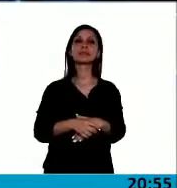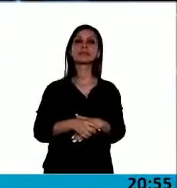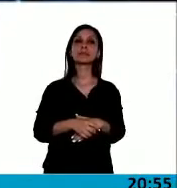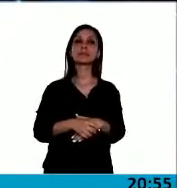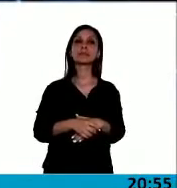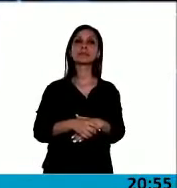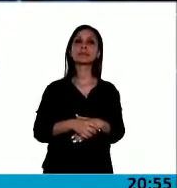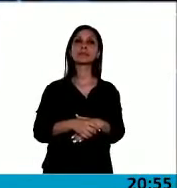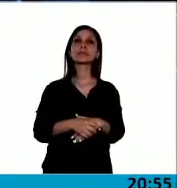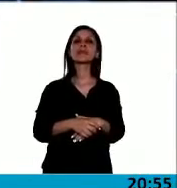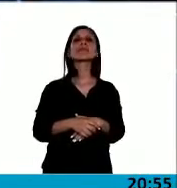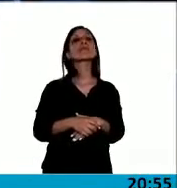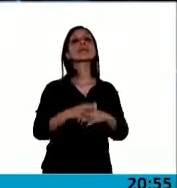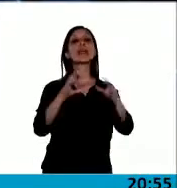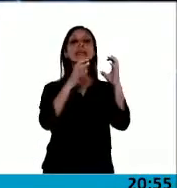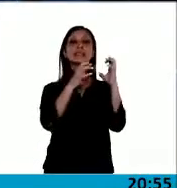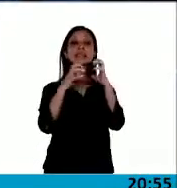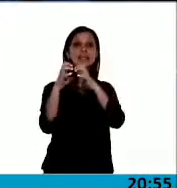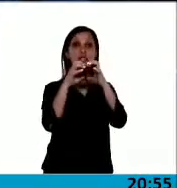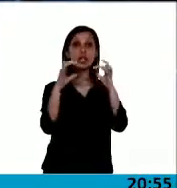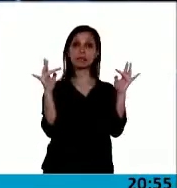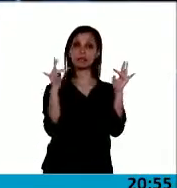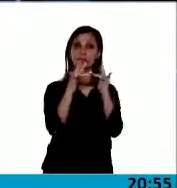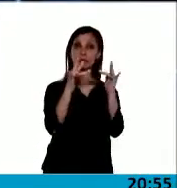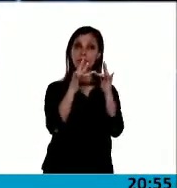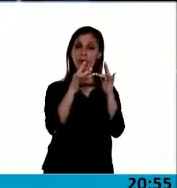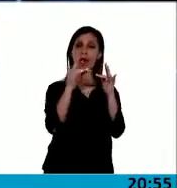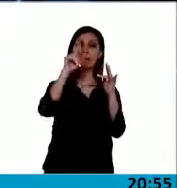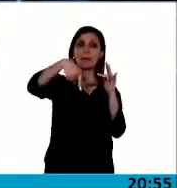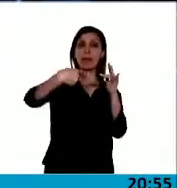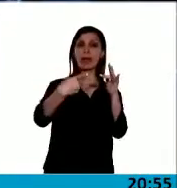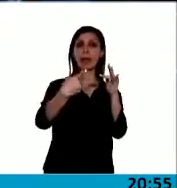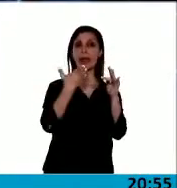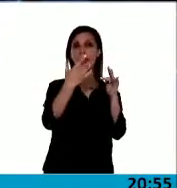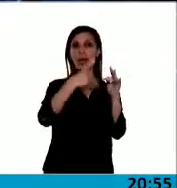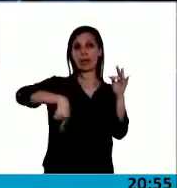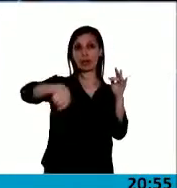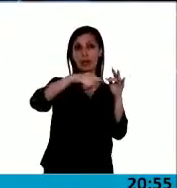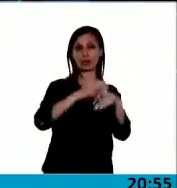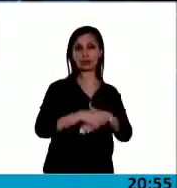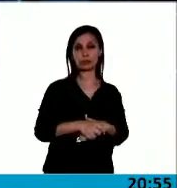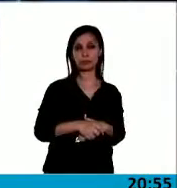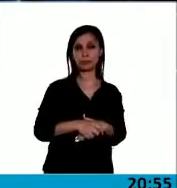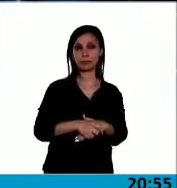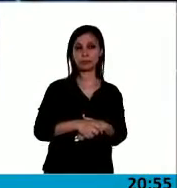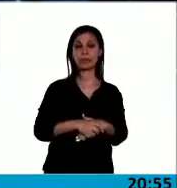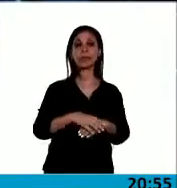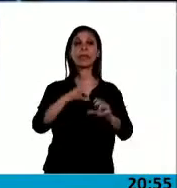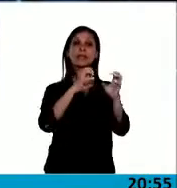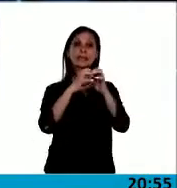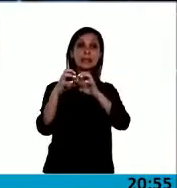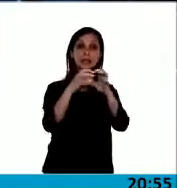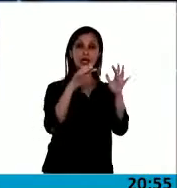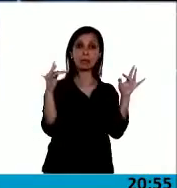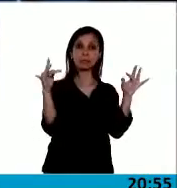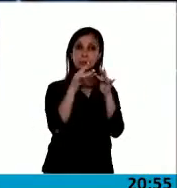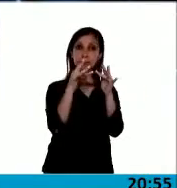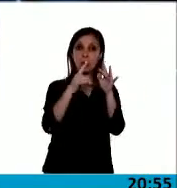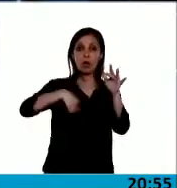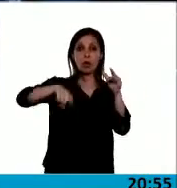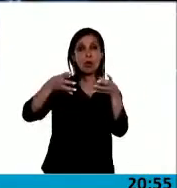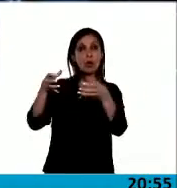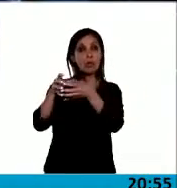Y las sesiones virtuales las construimos entre todos. Las sesiones virtuales, todos los bloques